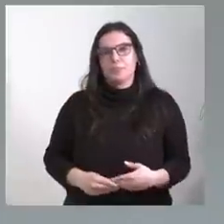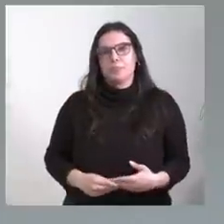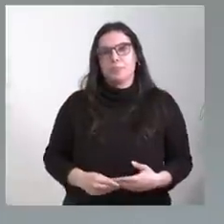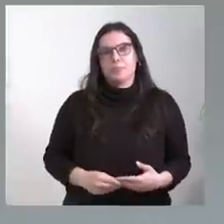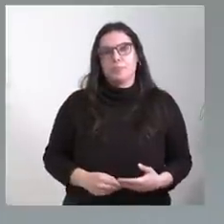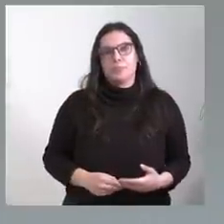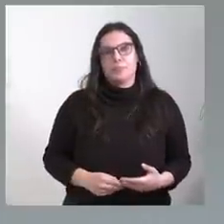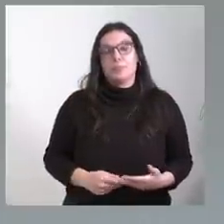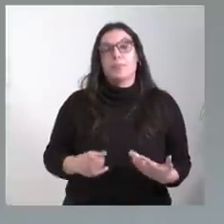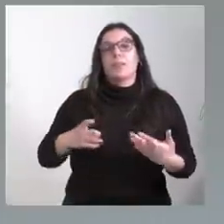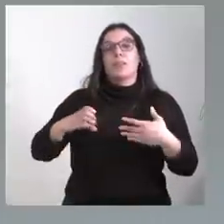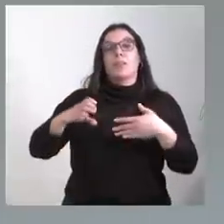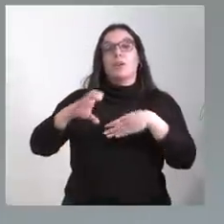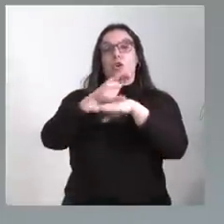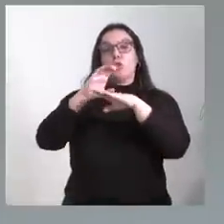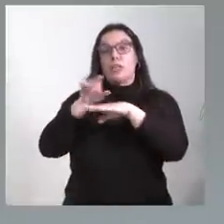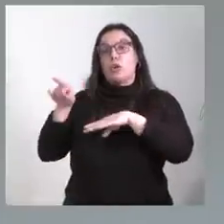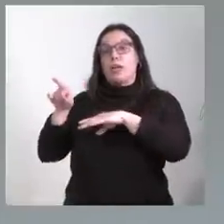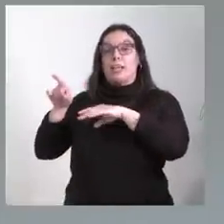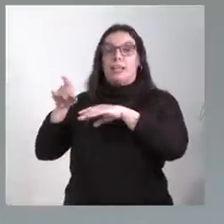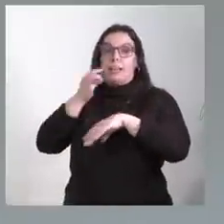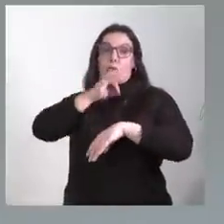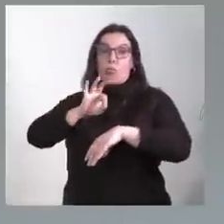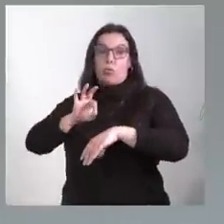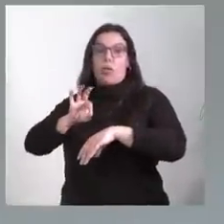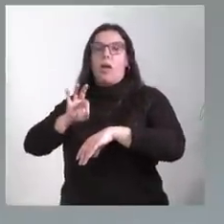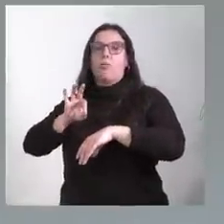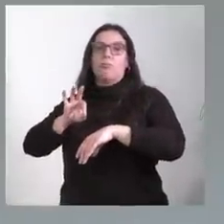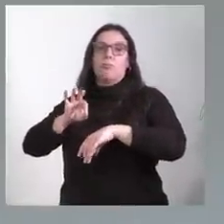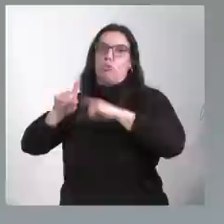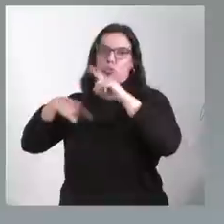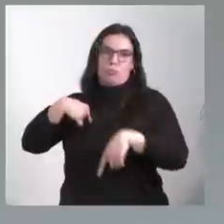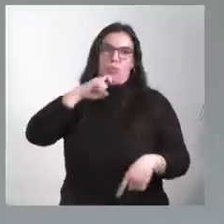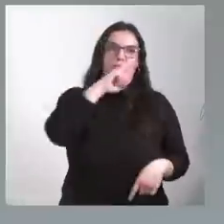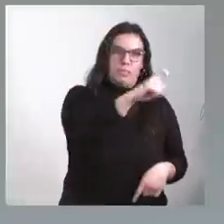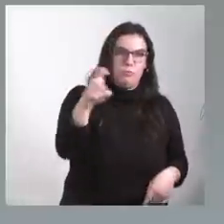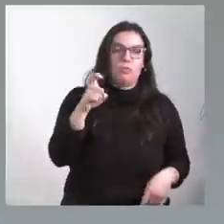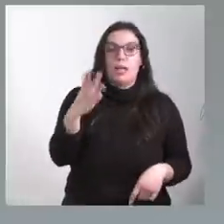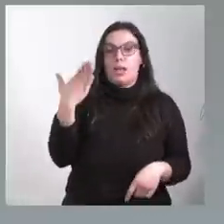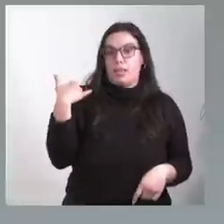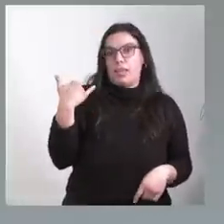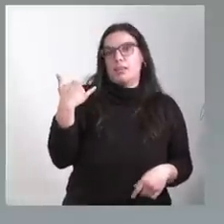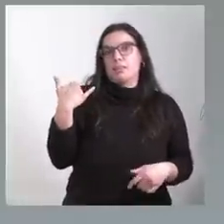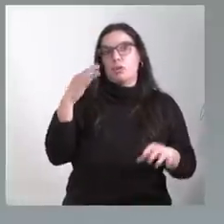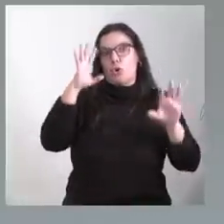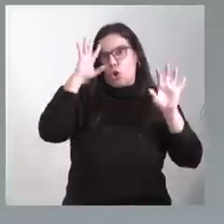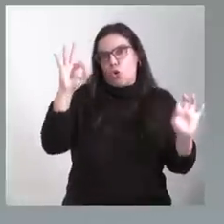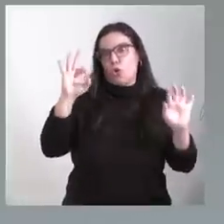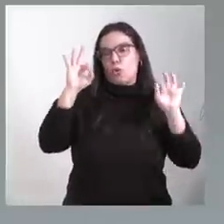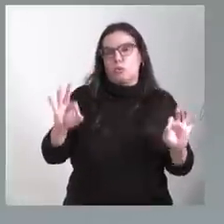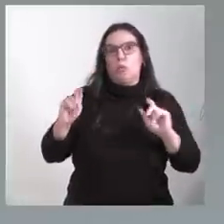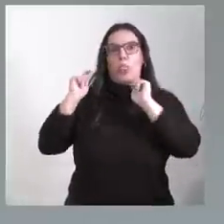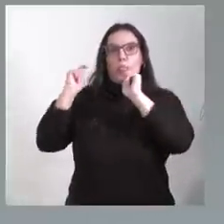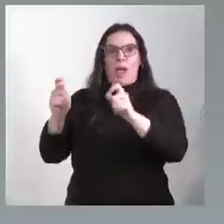el que el consejero renuncie a su responsabilidad se lo comunicaremos ayer mismo lógicamente Pues establecía